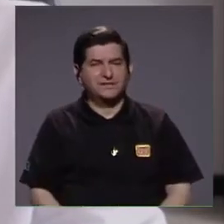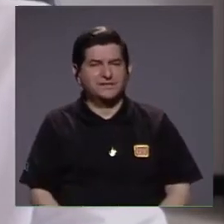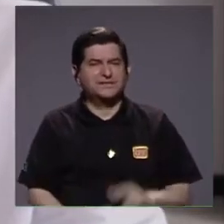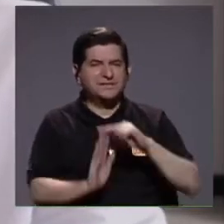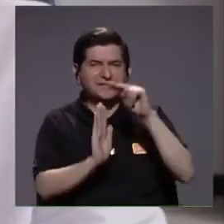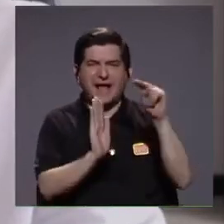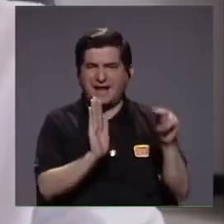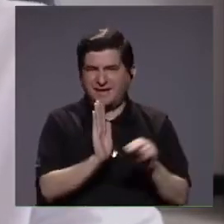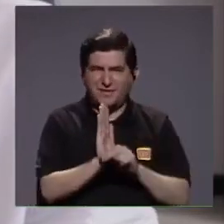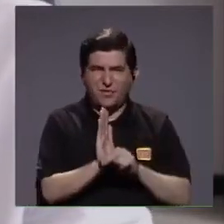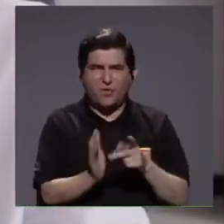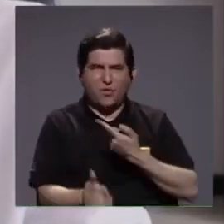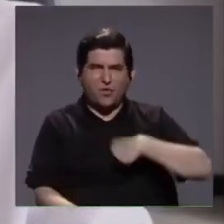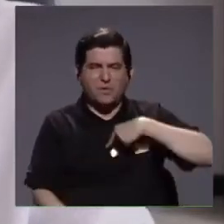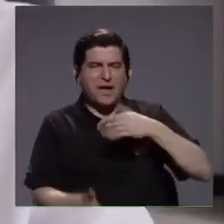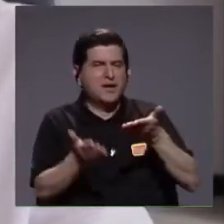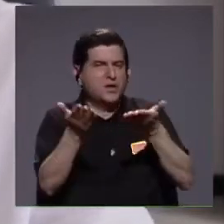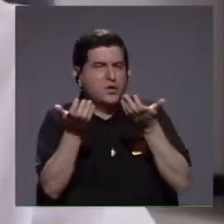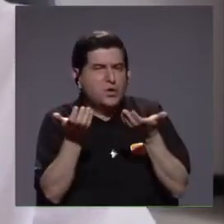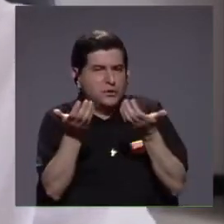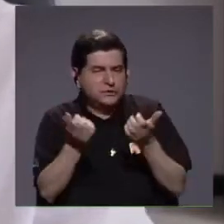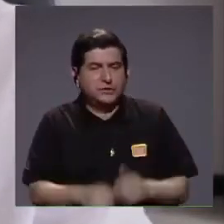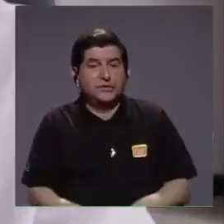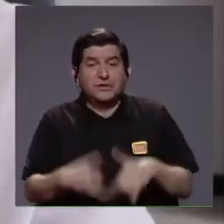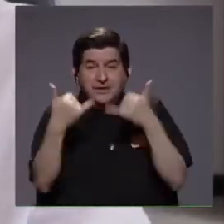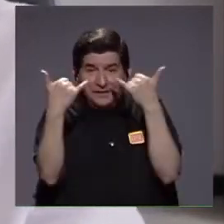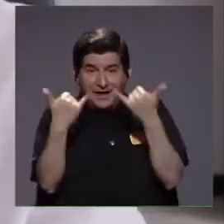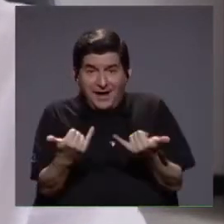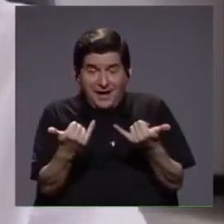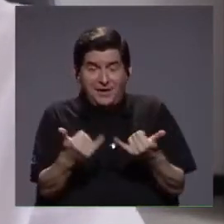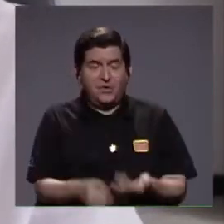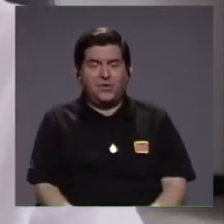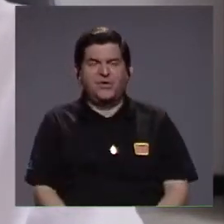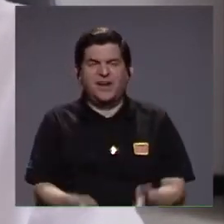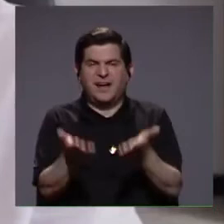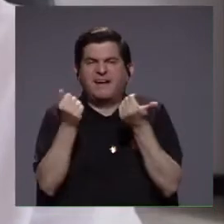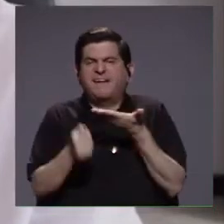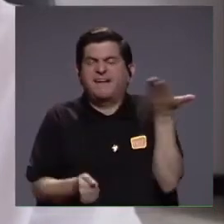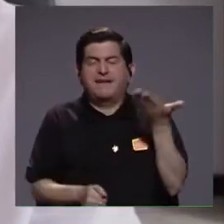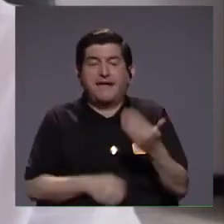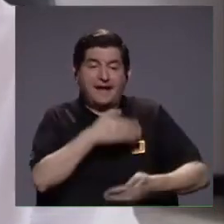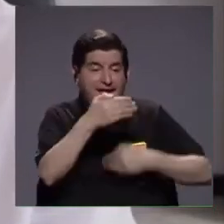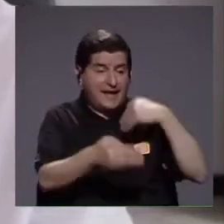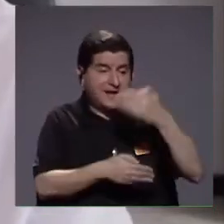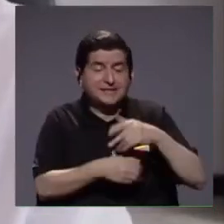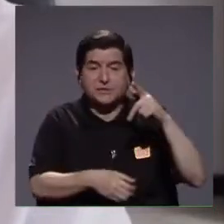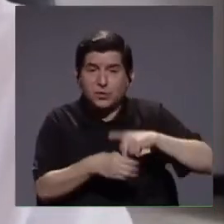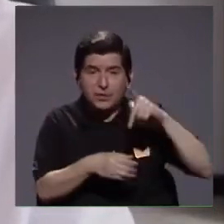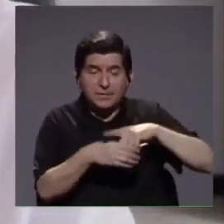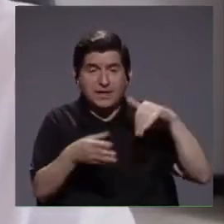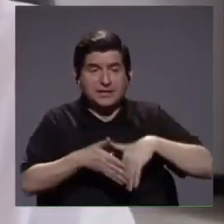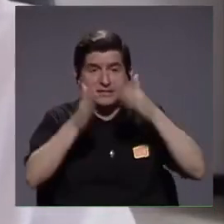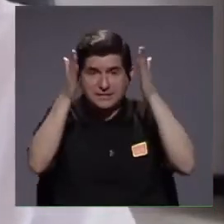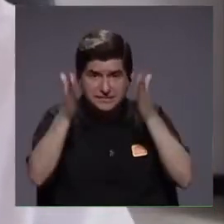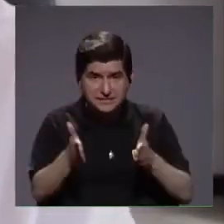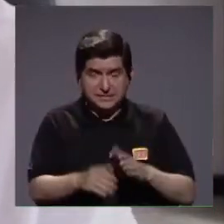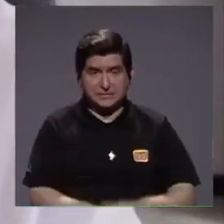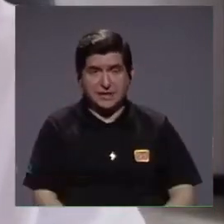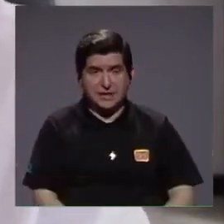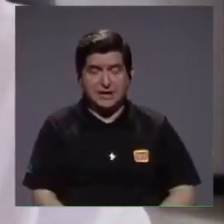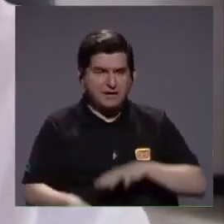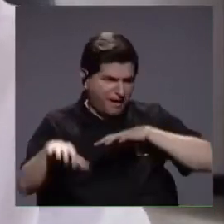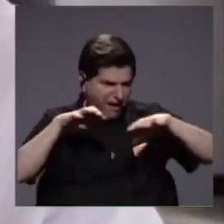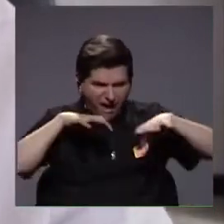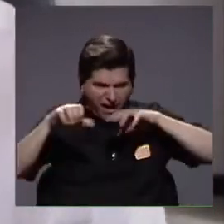marco normativo al que deberíamos aspirar. Lo que actualmente queremos es que la gestión, la participación de los estudiantes